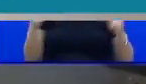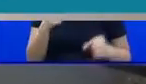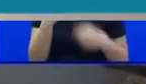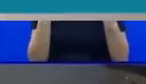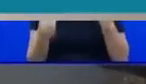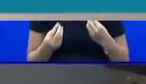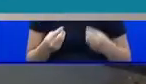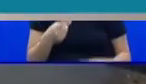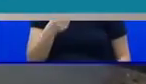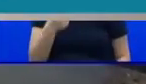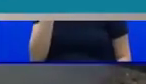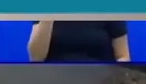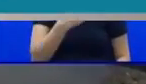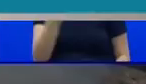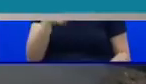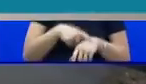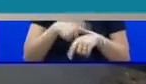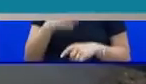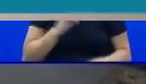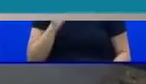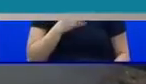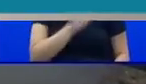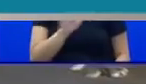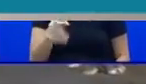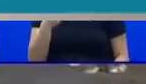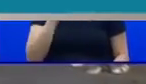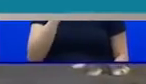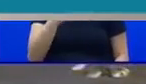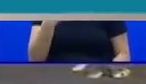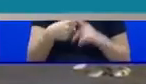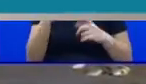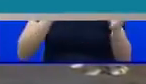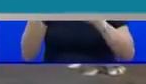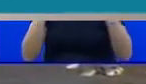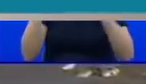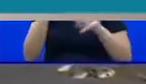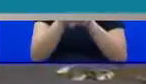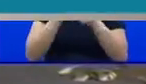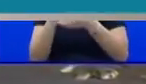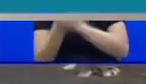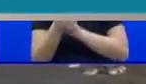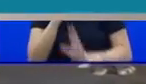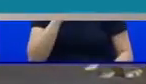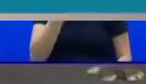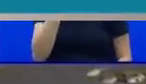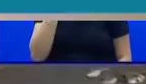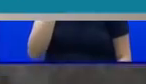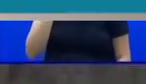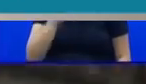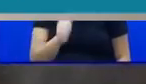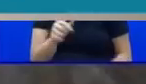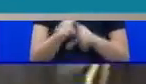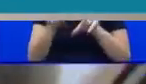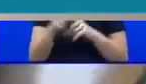causado inundaciones con una cantidad de víctimas fatales de 179